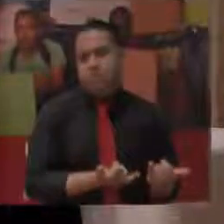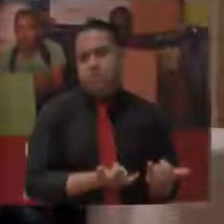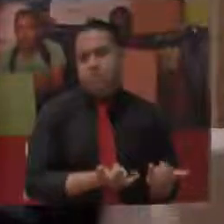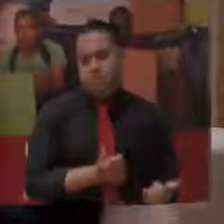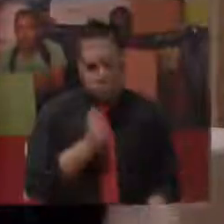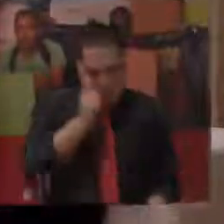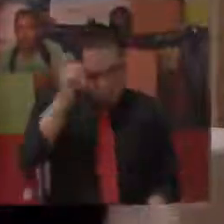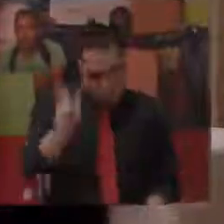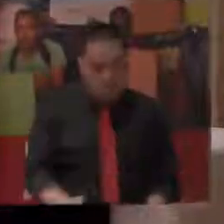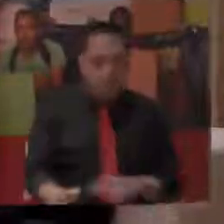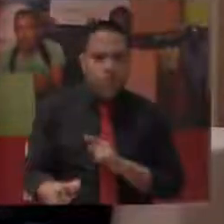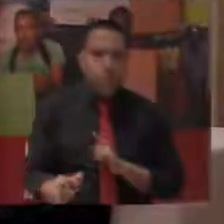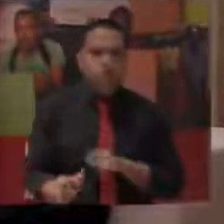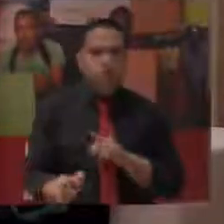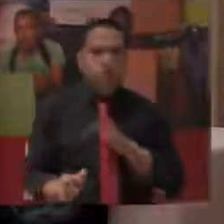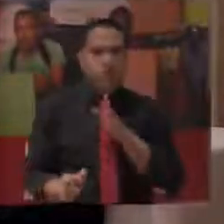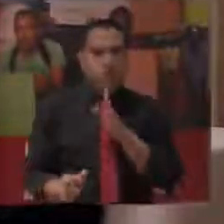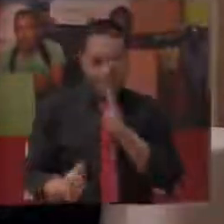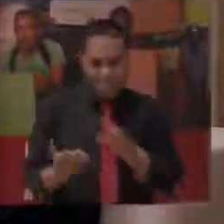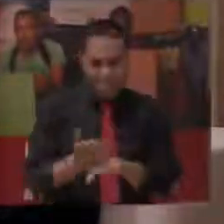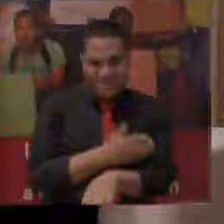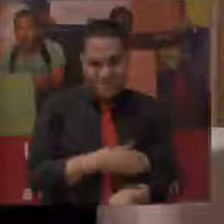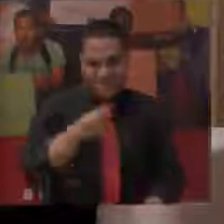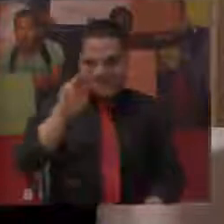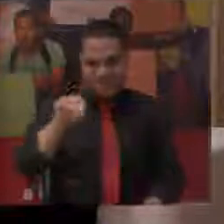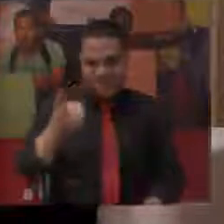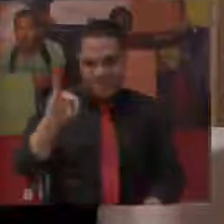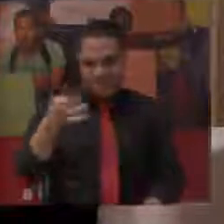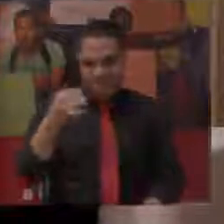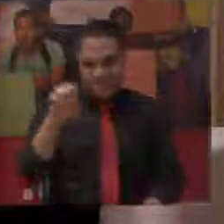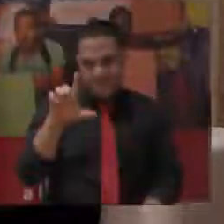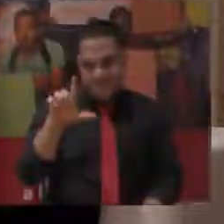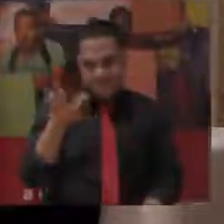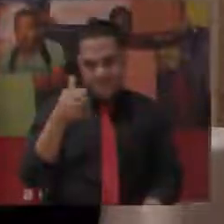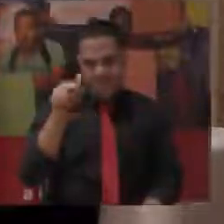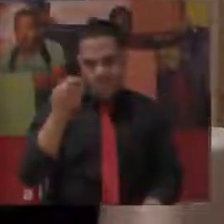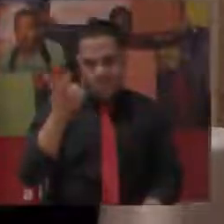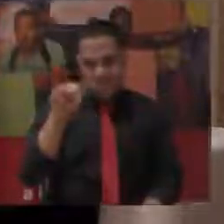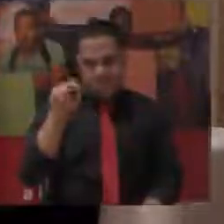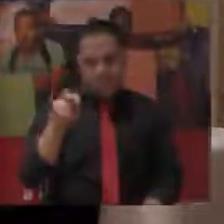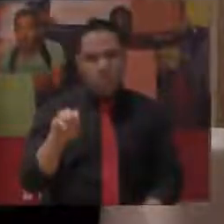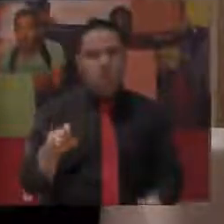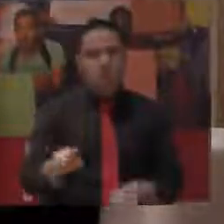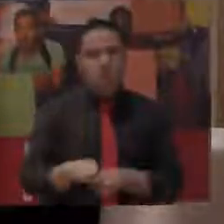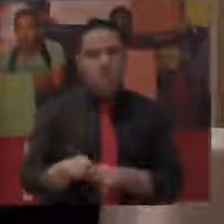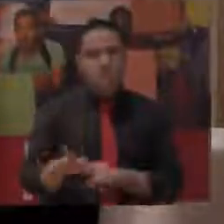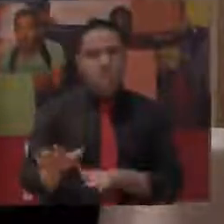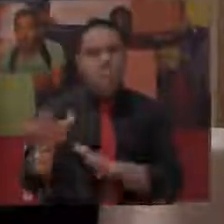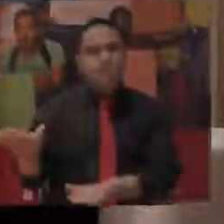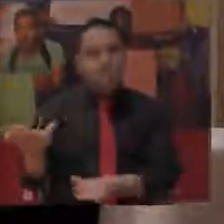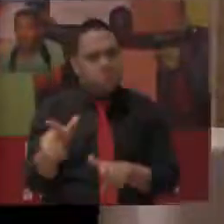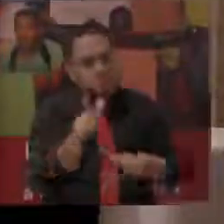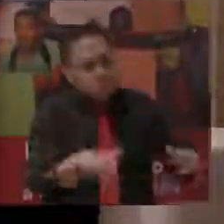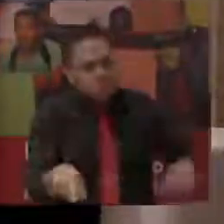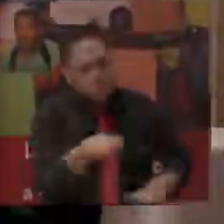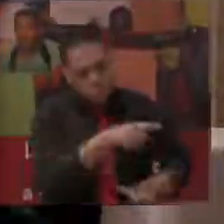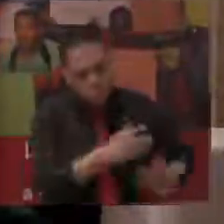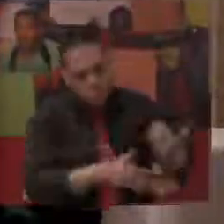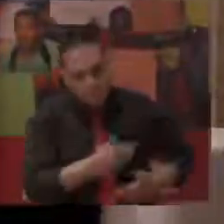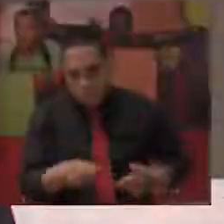como nos lo relata Miguel Antonio, en representación de un gran número de personas en proceso de